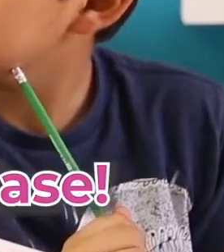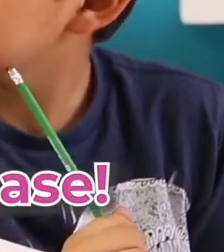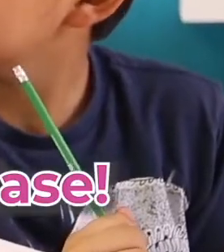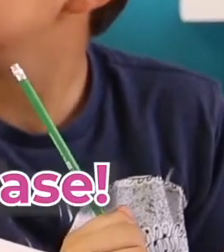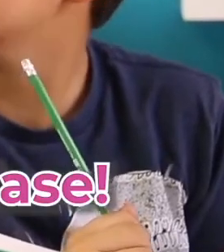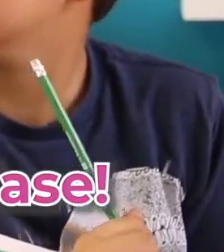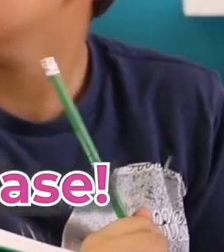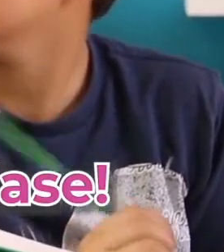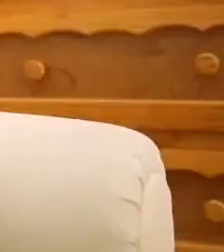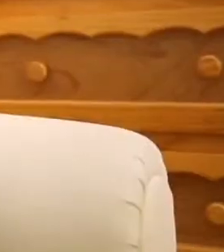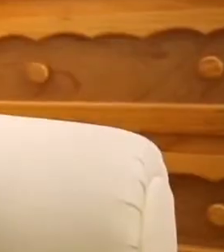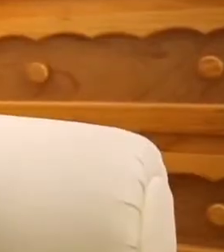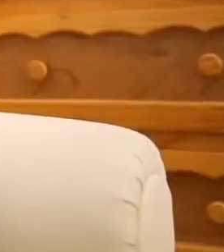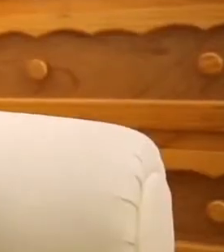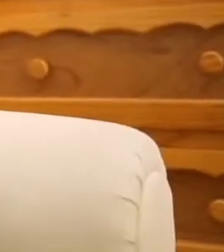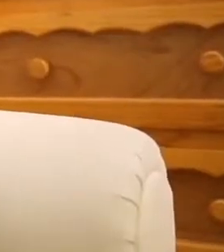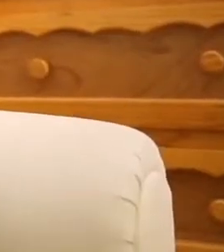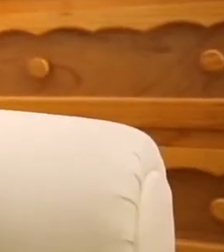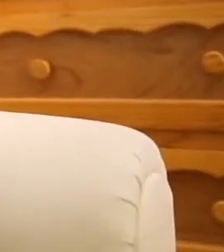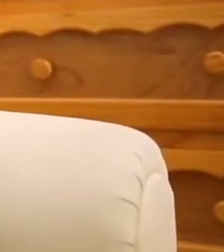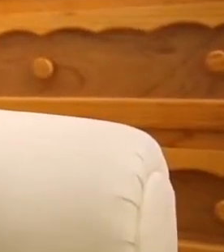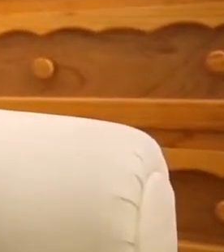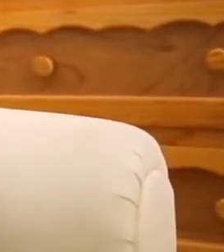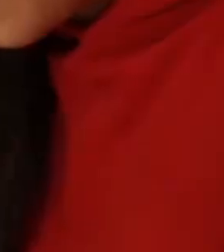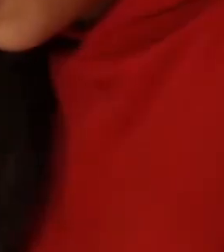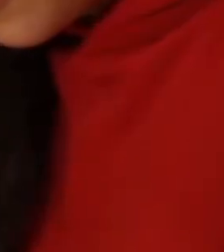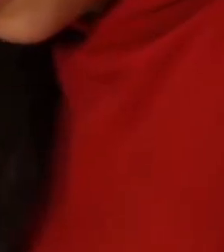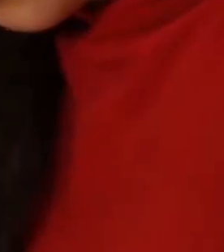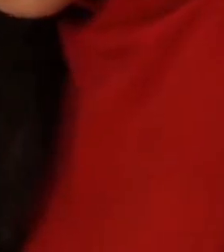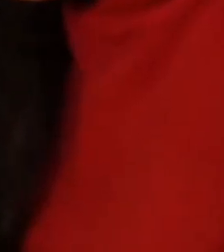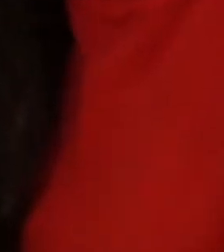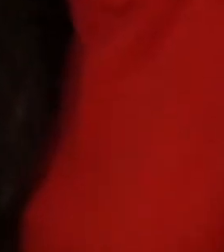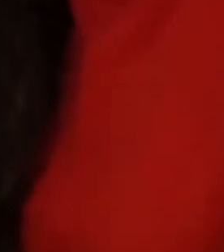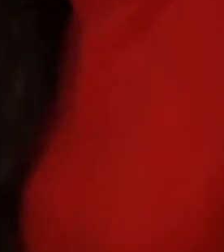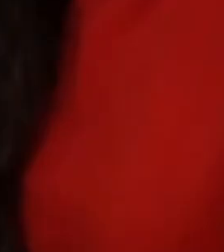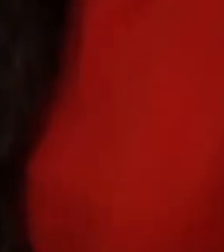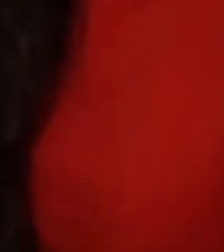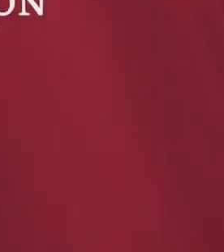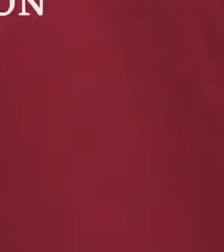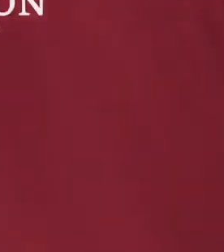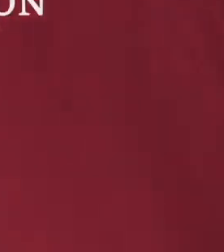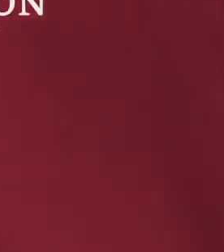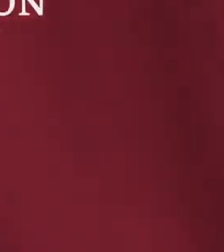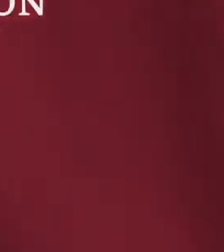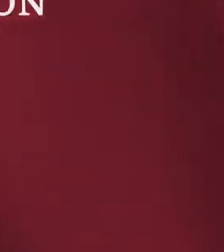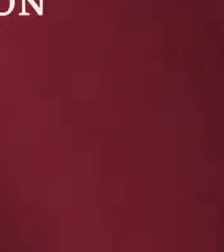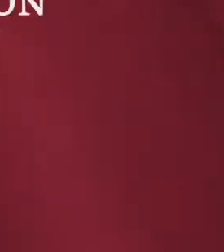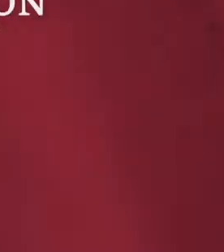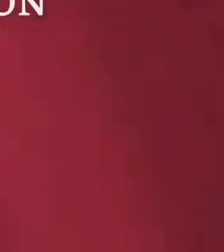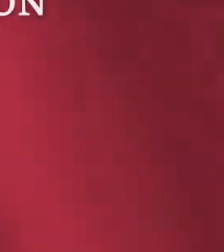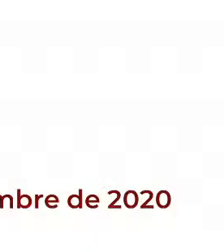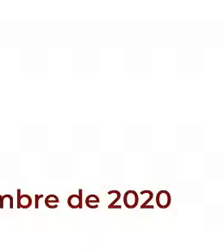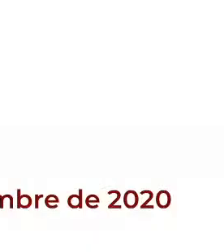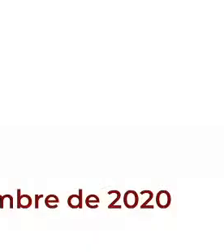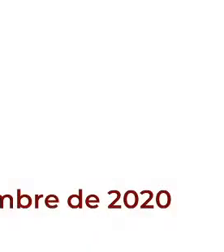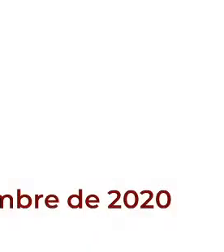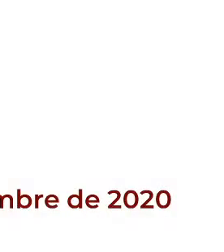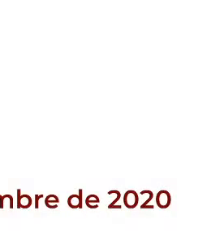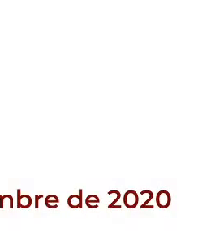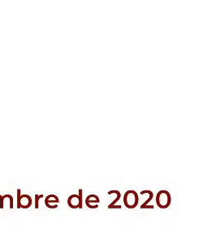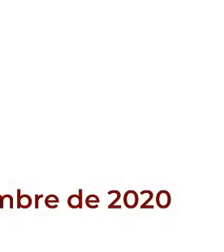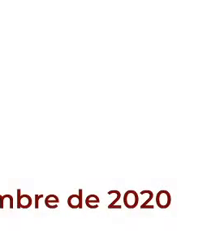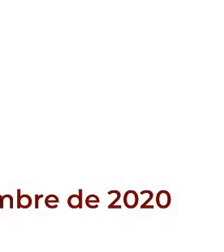pierdas ni una clase porque podemos estar a distancia pero siempre estamos unidos gobierno de mexico